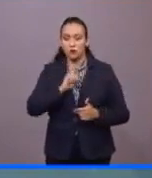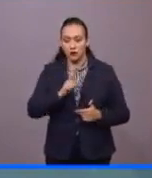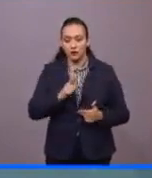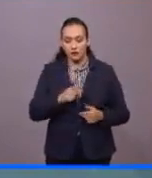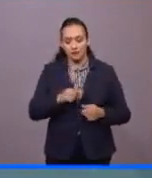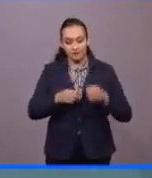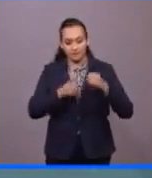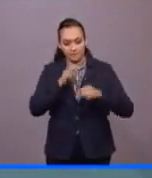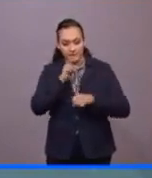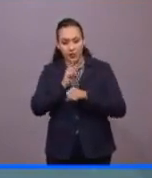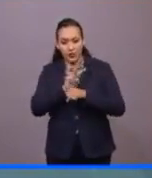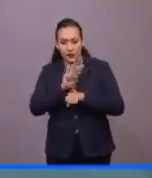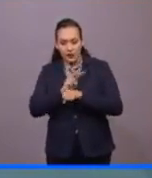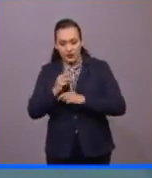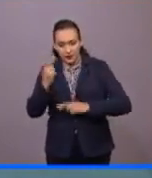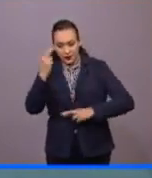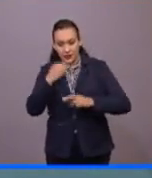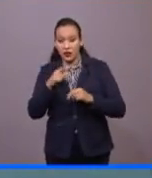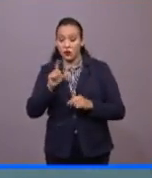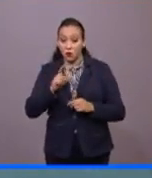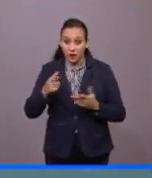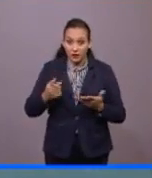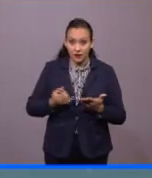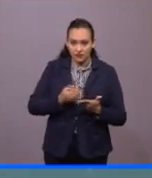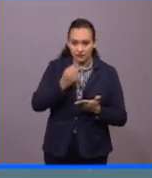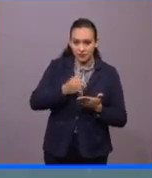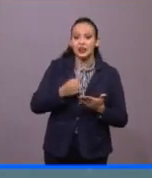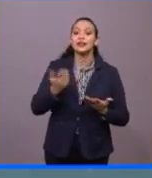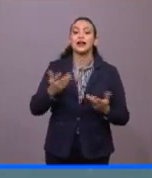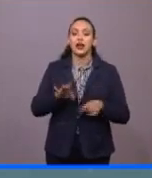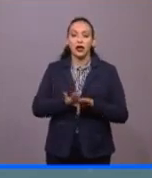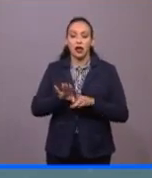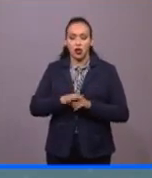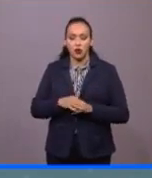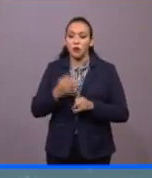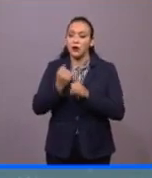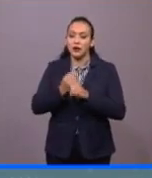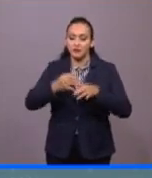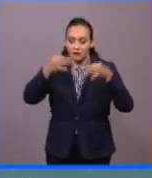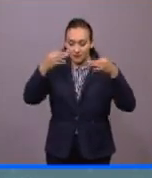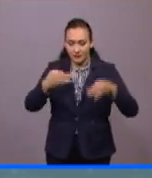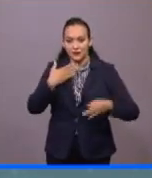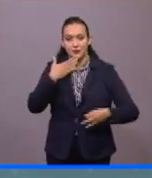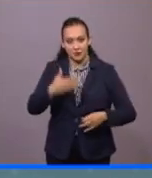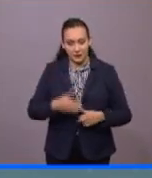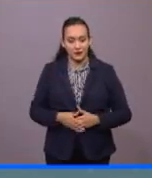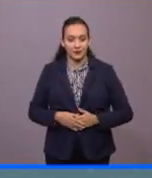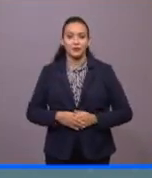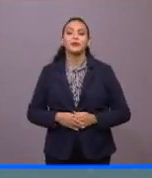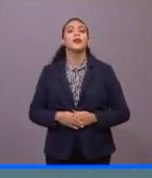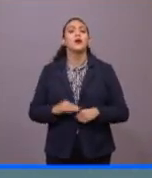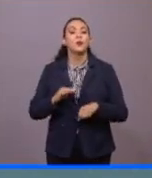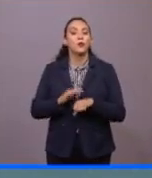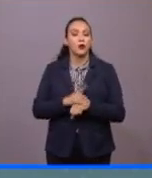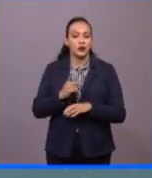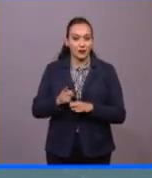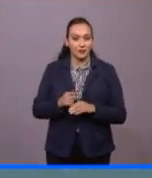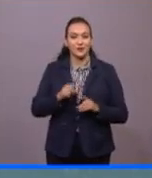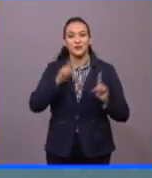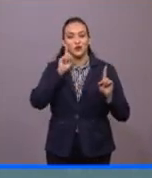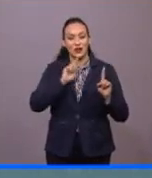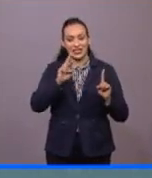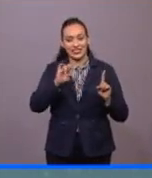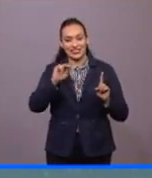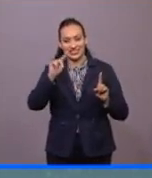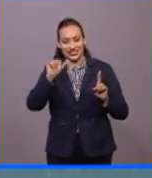que el procedimiento abreviado se pacte de forma libre, voluntaria e informada. Lo anterior en el marco del caso de